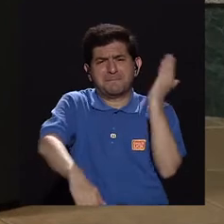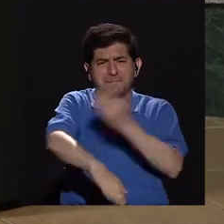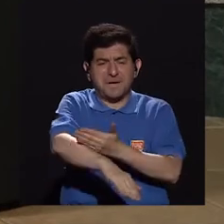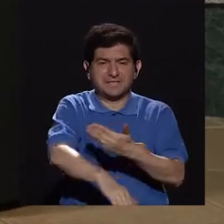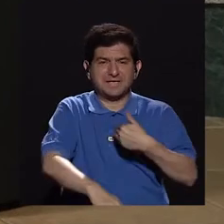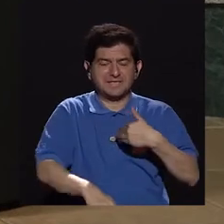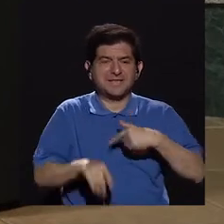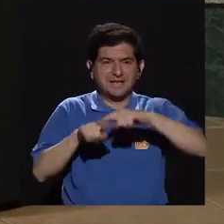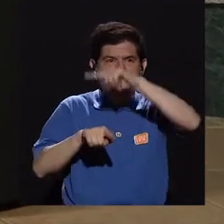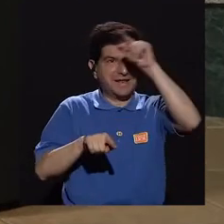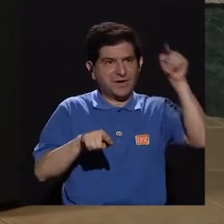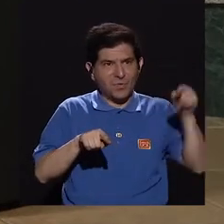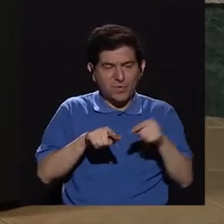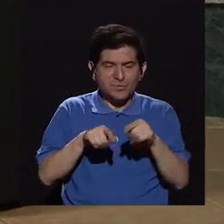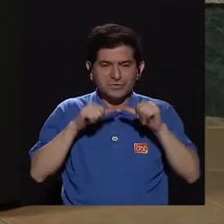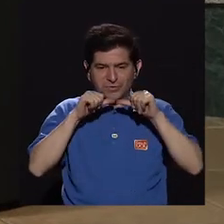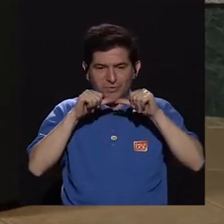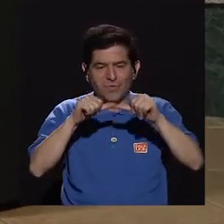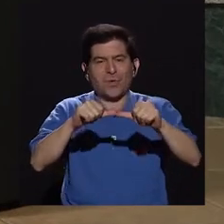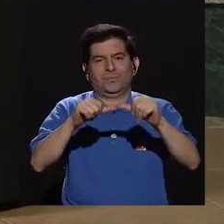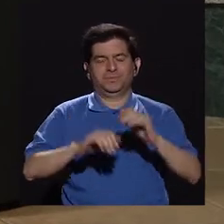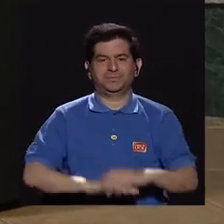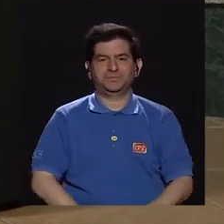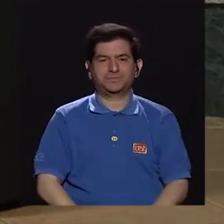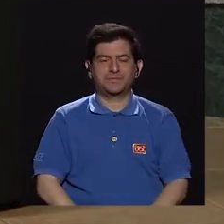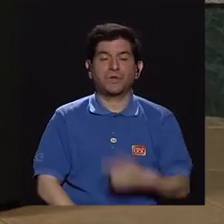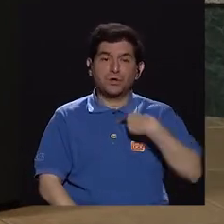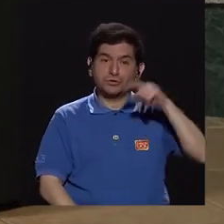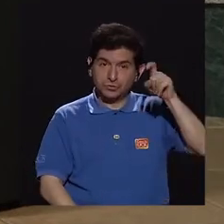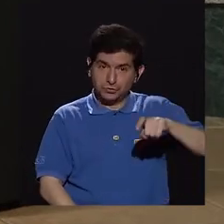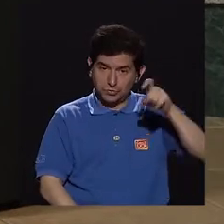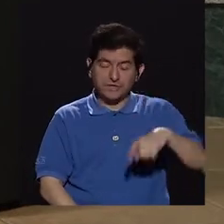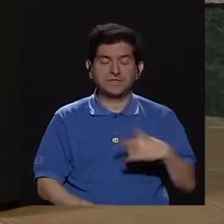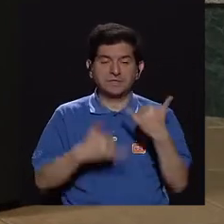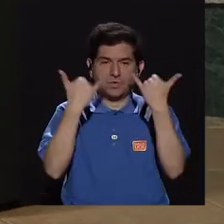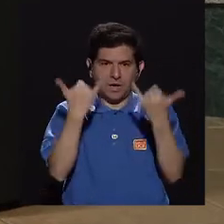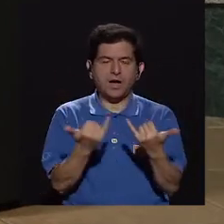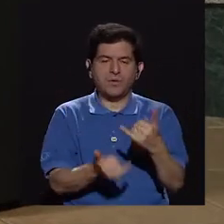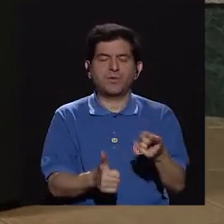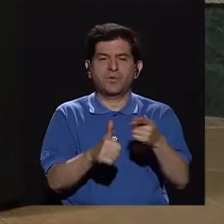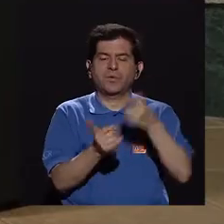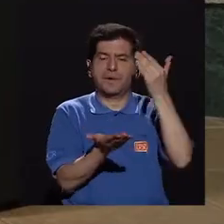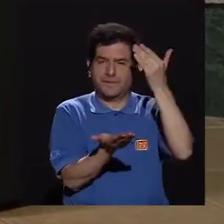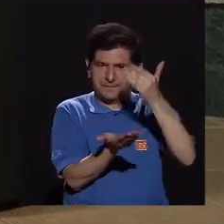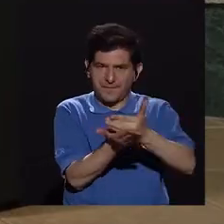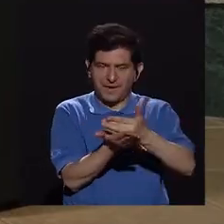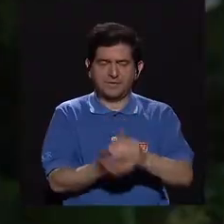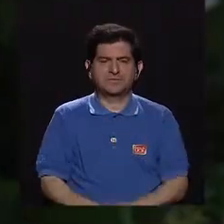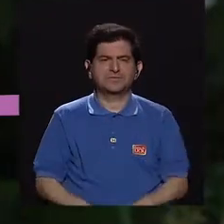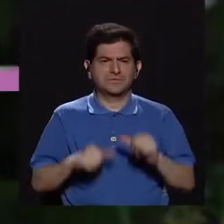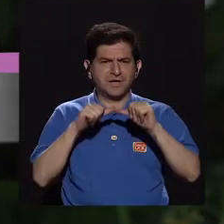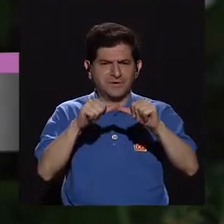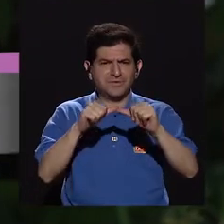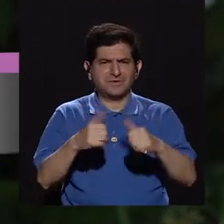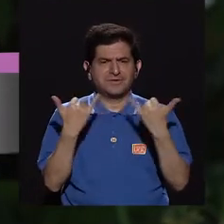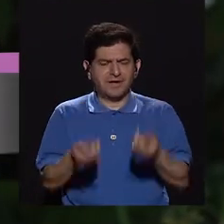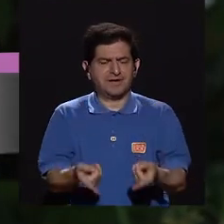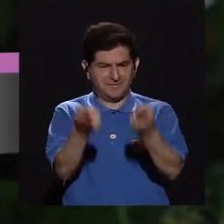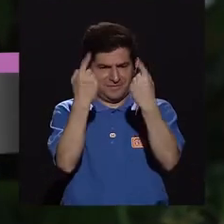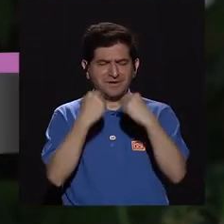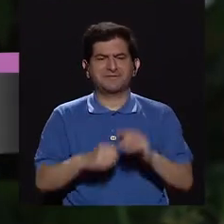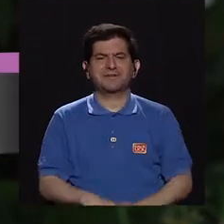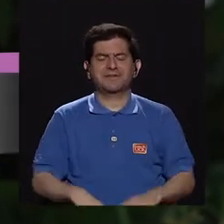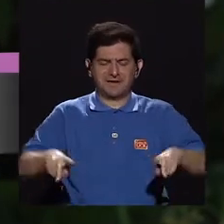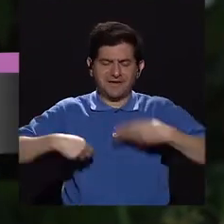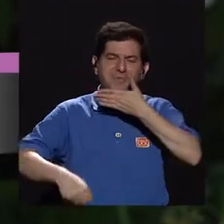Es como tener un círculo vicioso. Uh-huh. Uh-huh. Bueno, yo necesito, es momento de hacer una primera pausa. Quédese con nosotros, ya